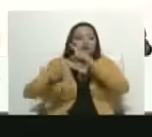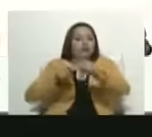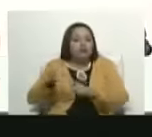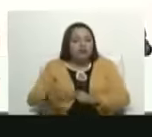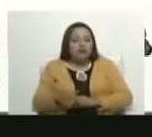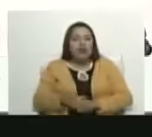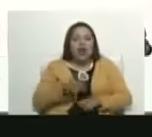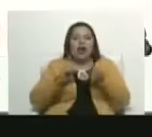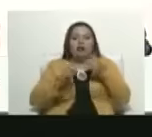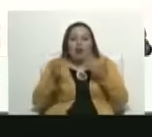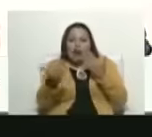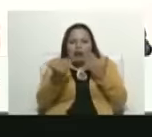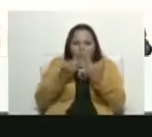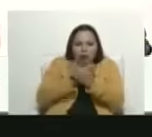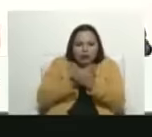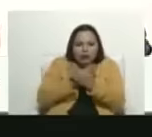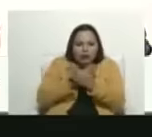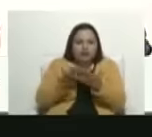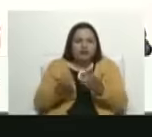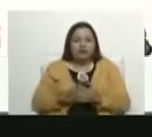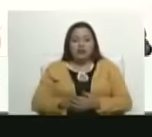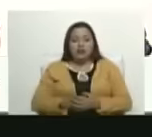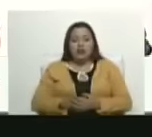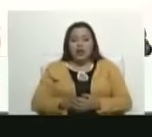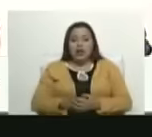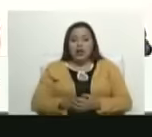Unos se esconden detrás